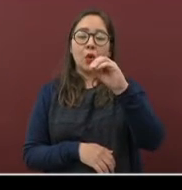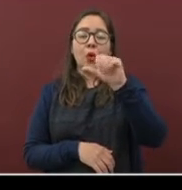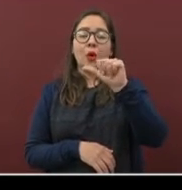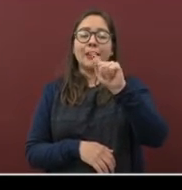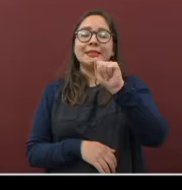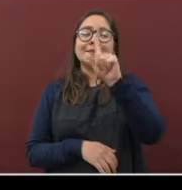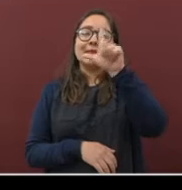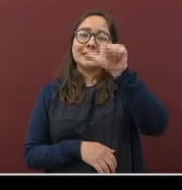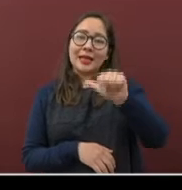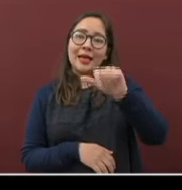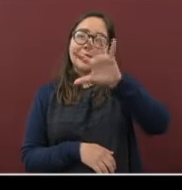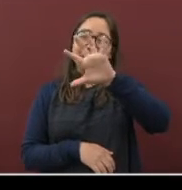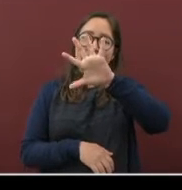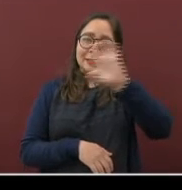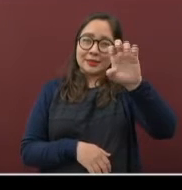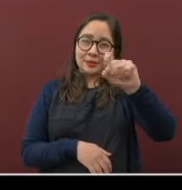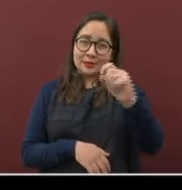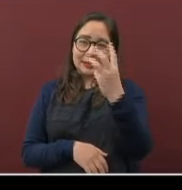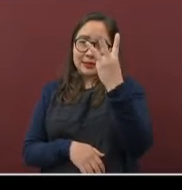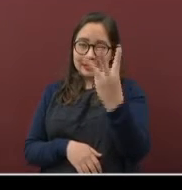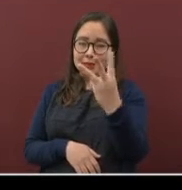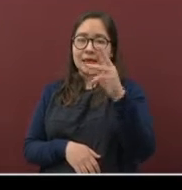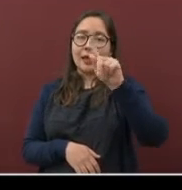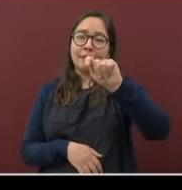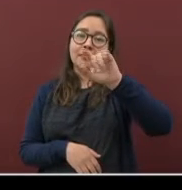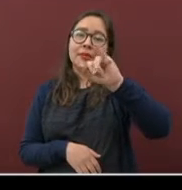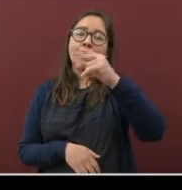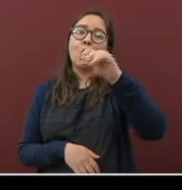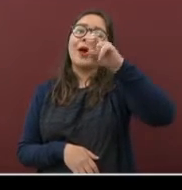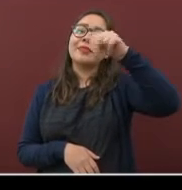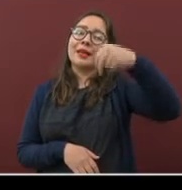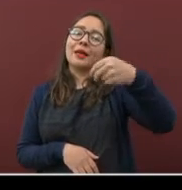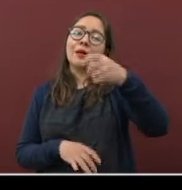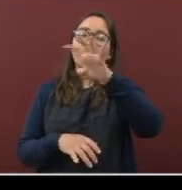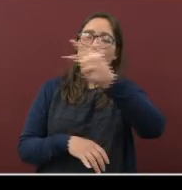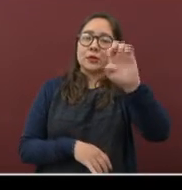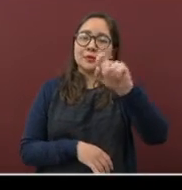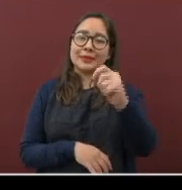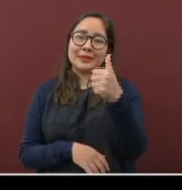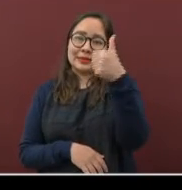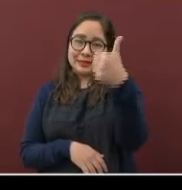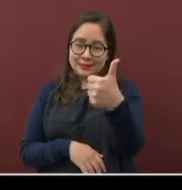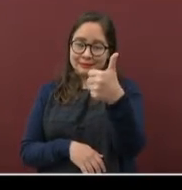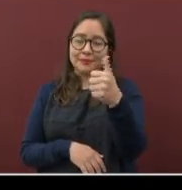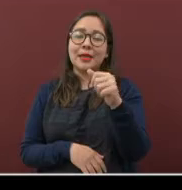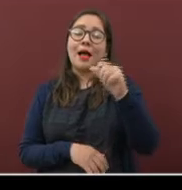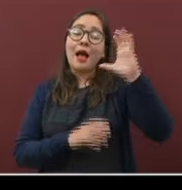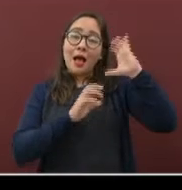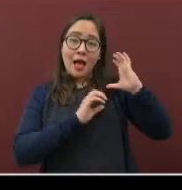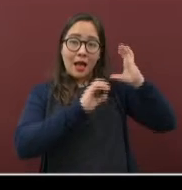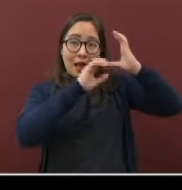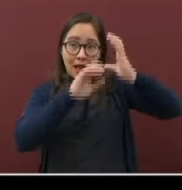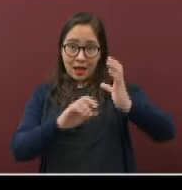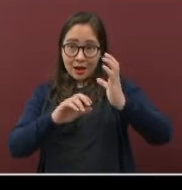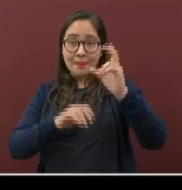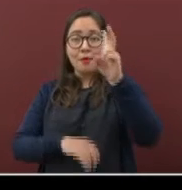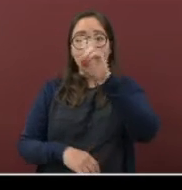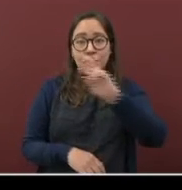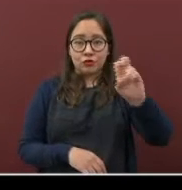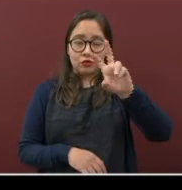523 y tihuatlán 426 álamo temapache con